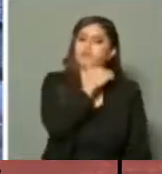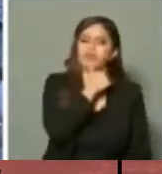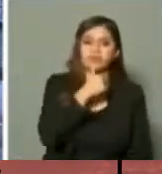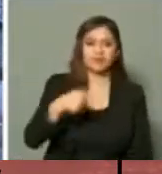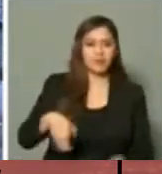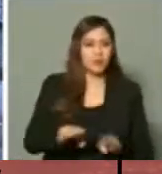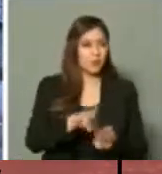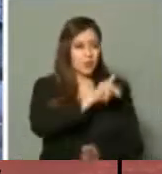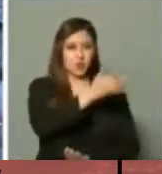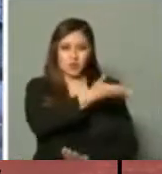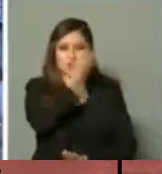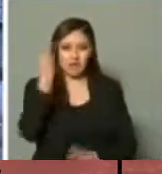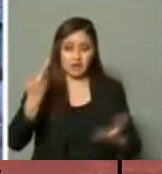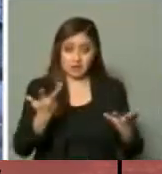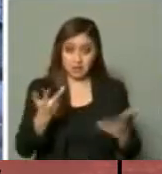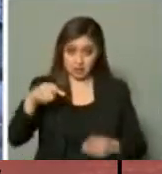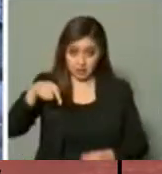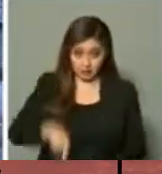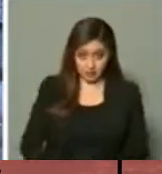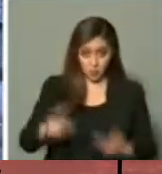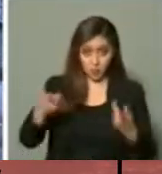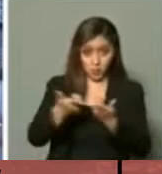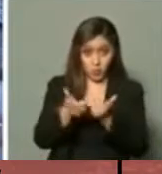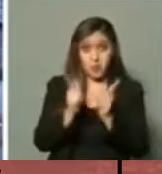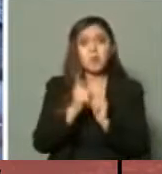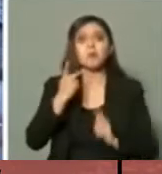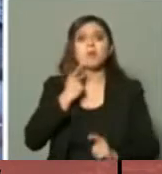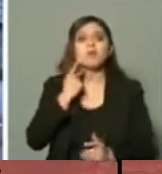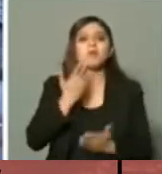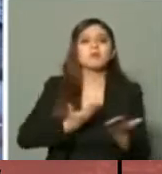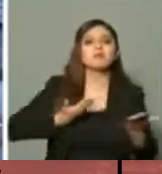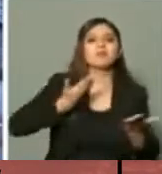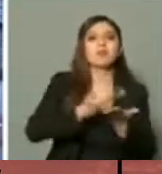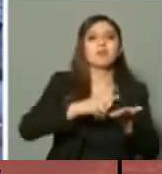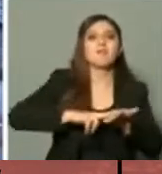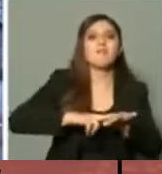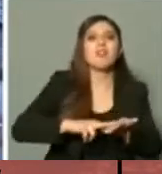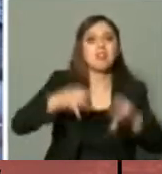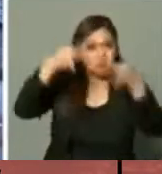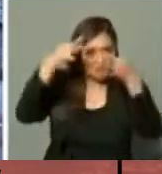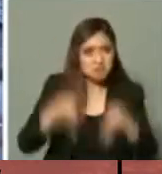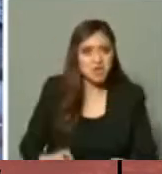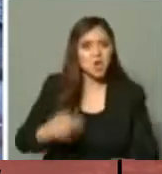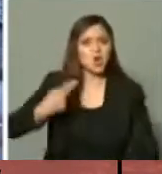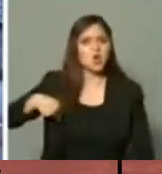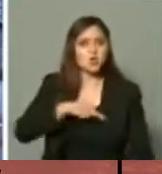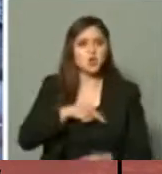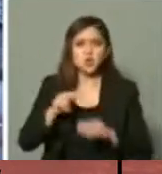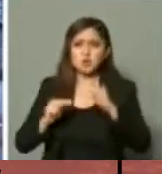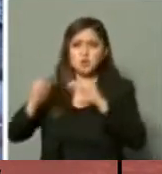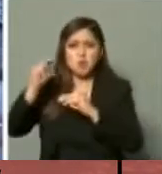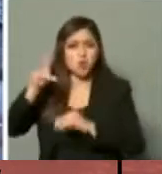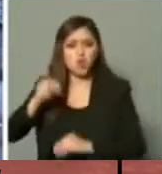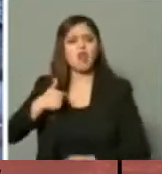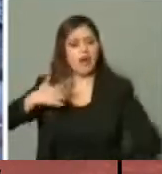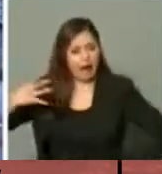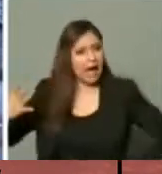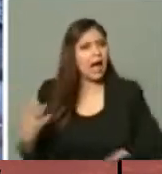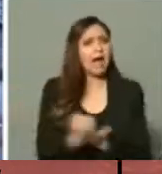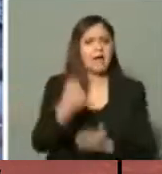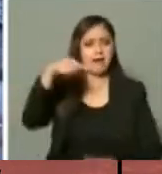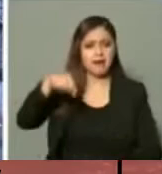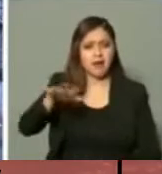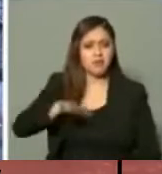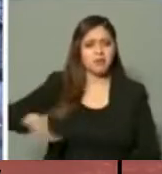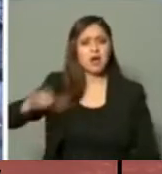capacidad. El Partido Verde es una alternativa viable y aunque no seamos punteros, vamos a ganar el distrito y vamos a ganar por